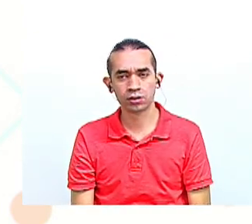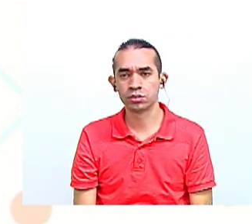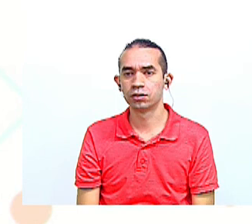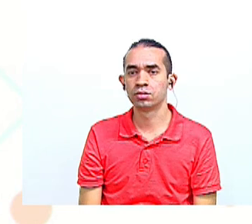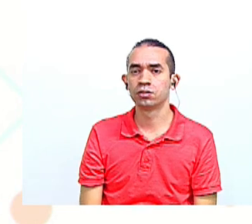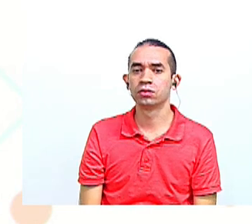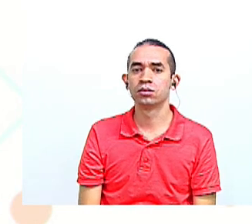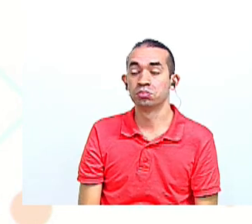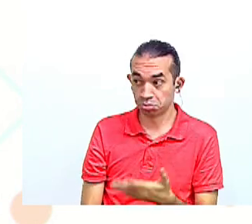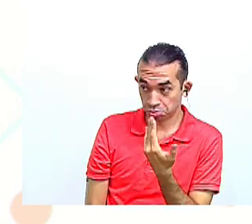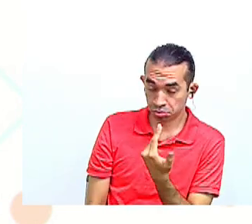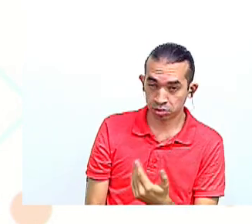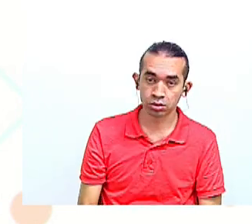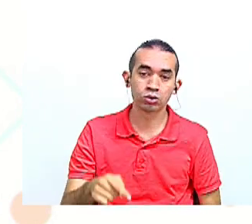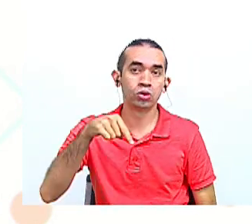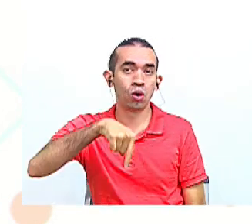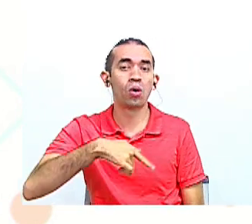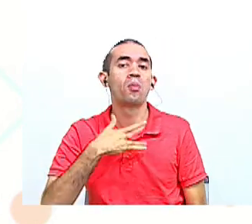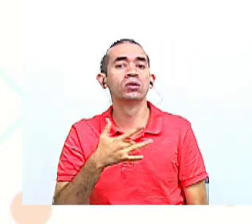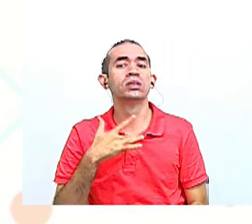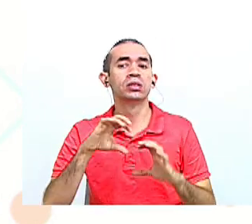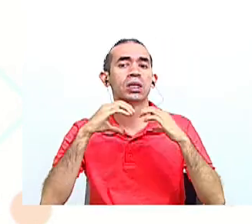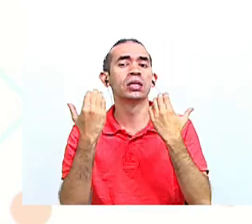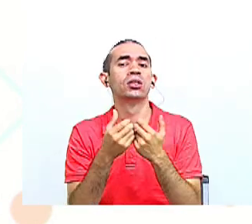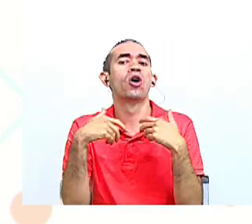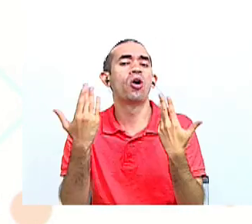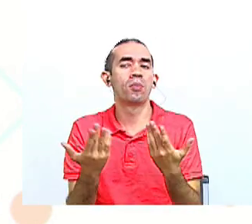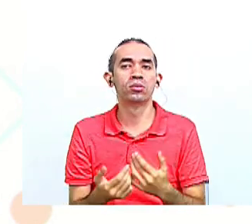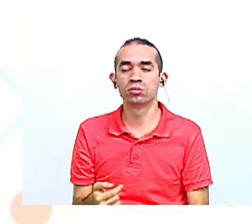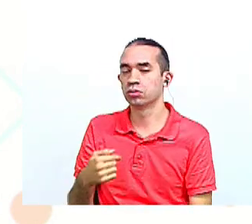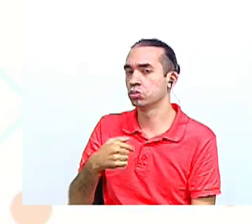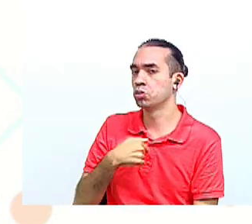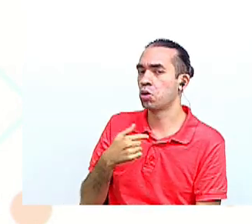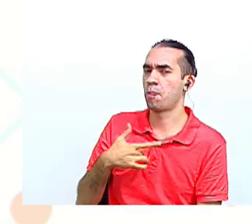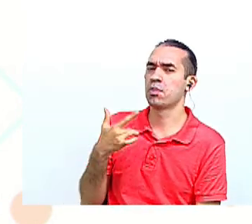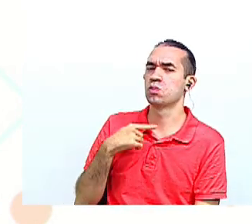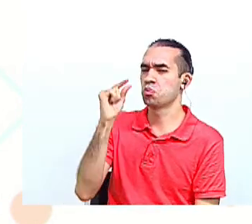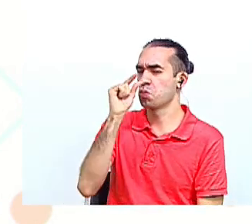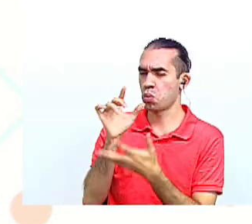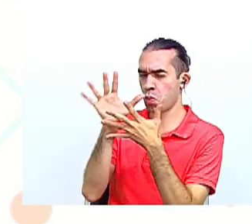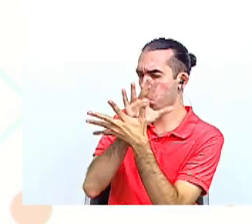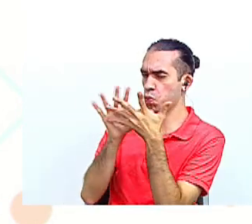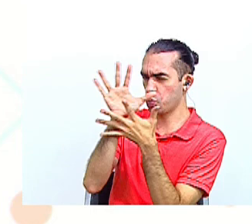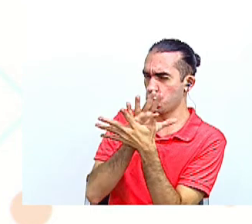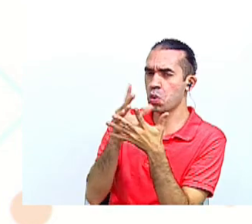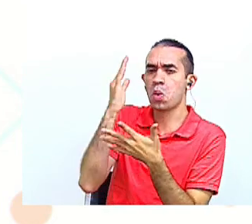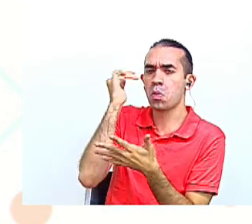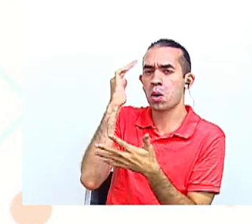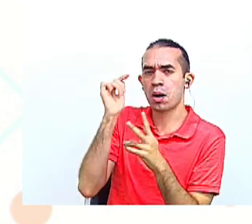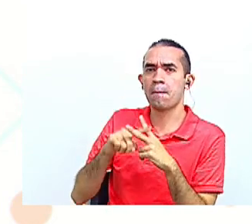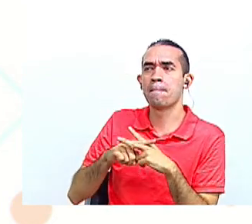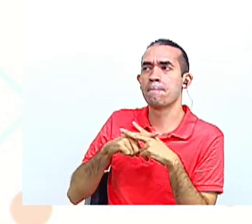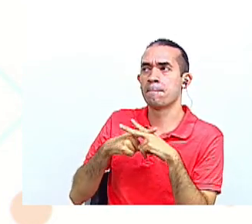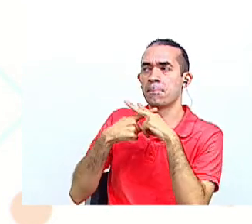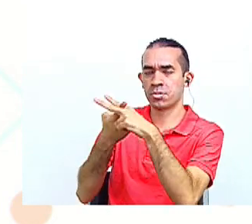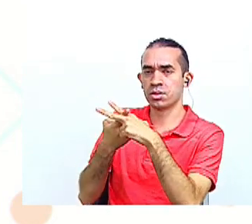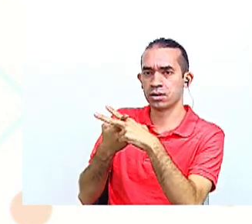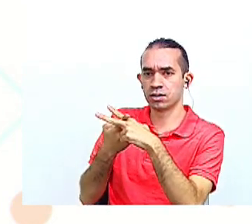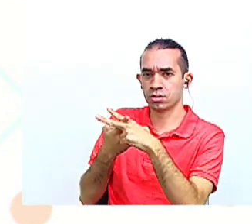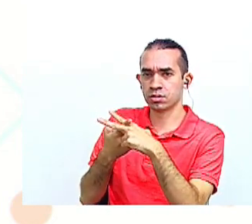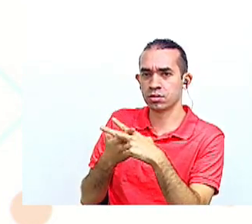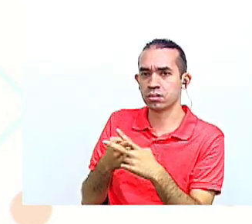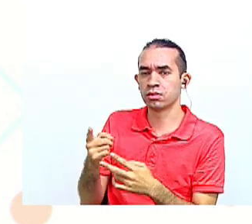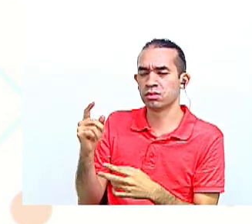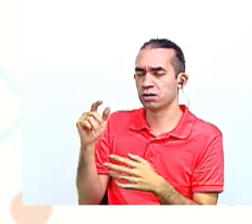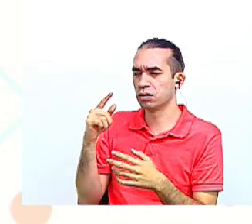¿Cómo Claro. te sentiste el día de hoy en la clase? Profe, me sentí un poco confundido. porque al principio lo que fue escuchar